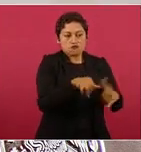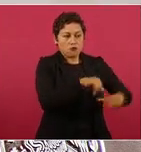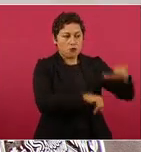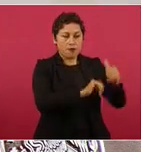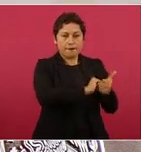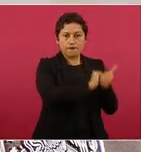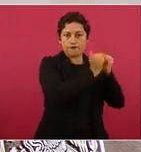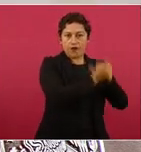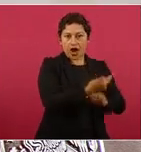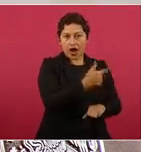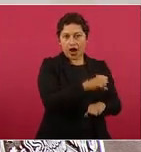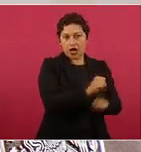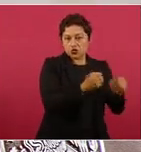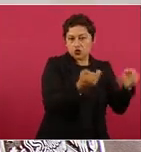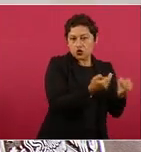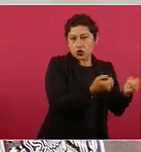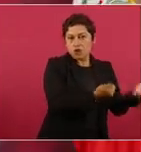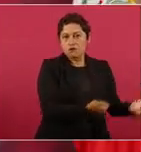Pero